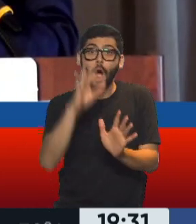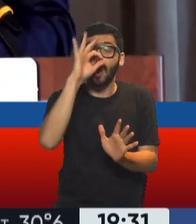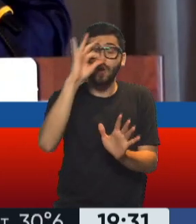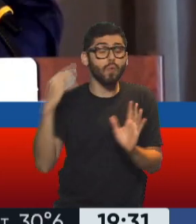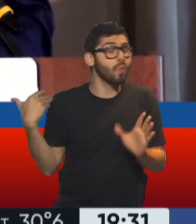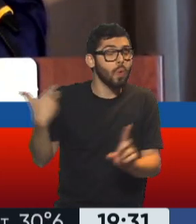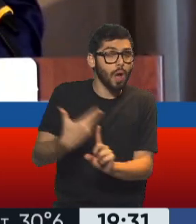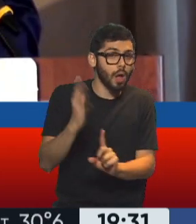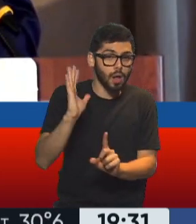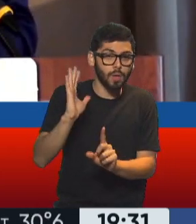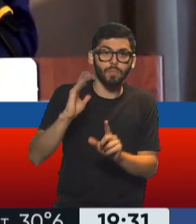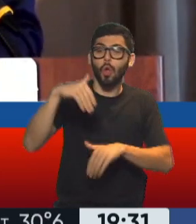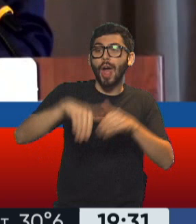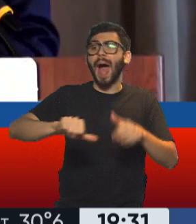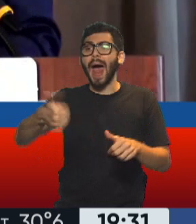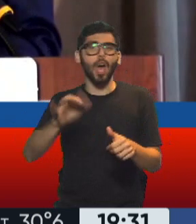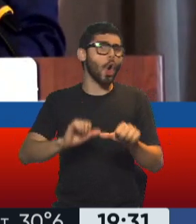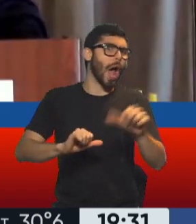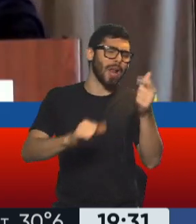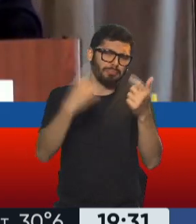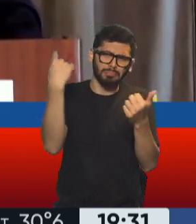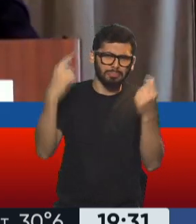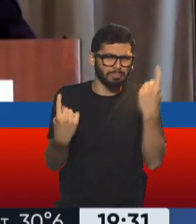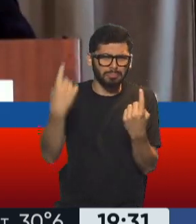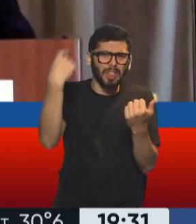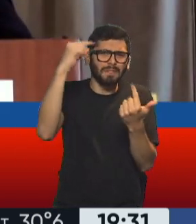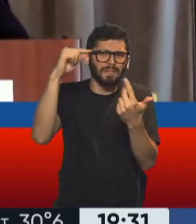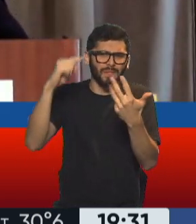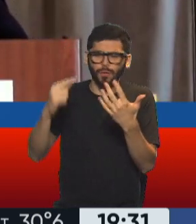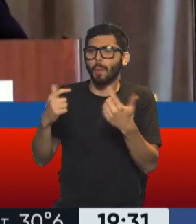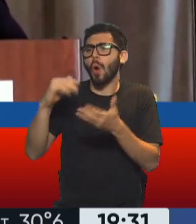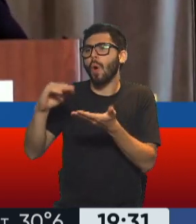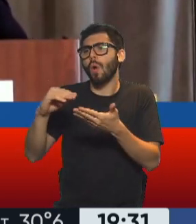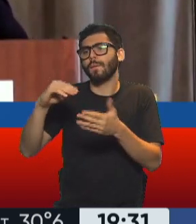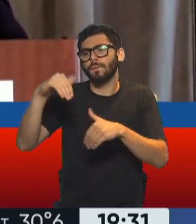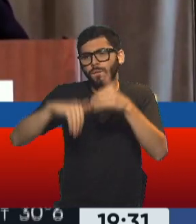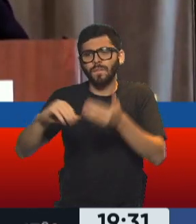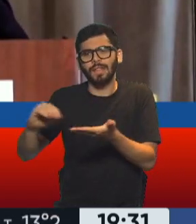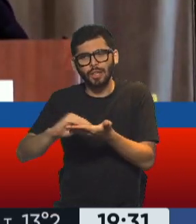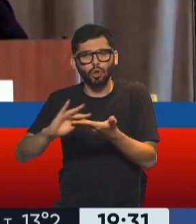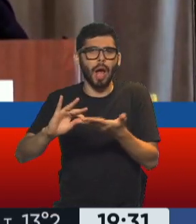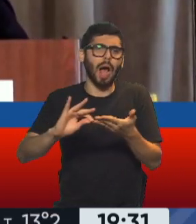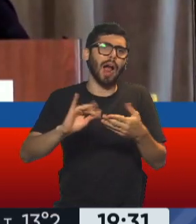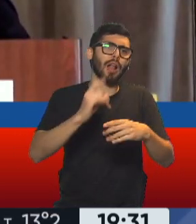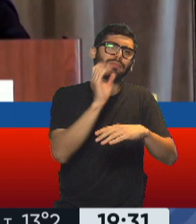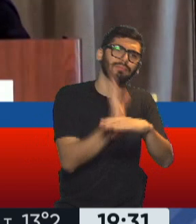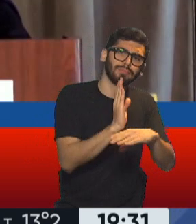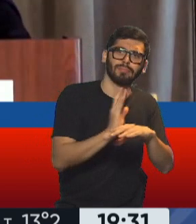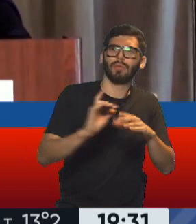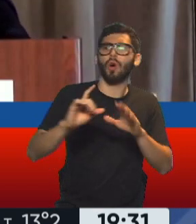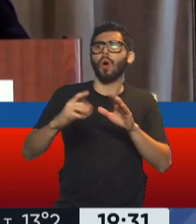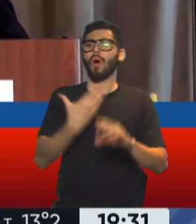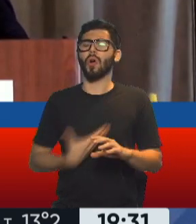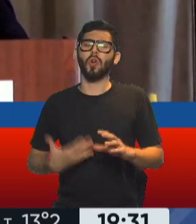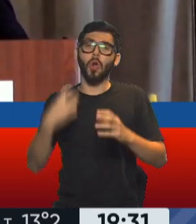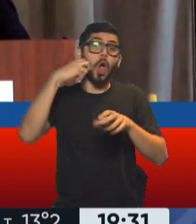quien fuere el que hubiere ganado esos comicios nacionales, de medio término, legislativos. No hay